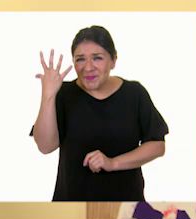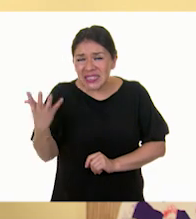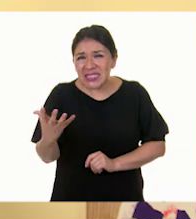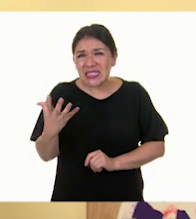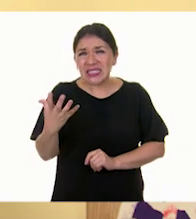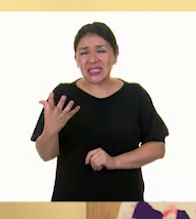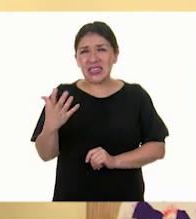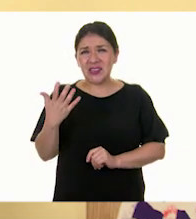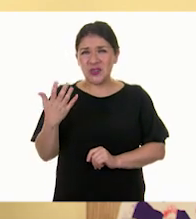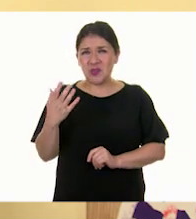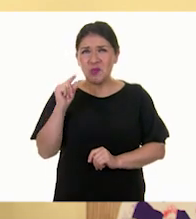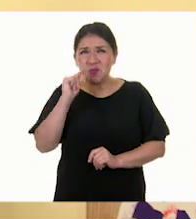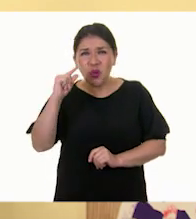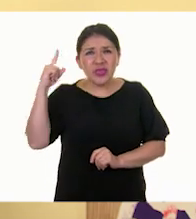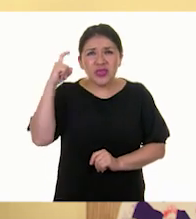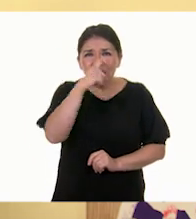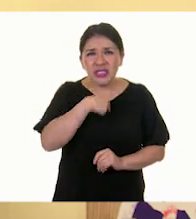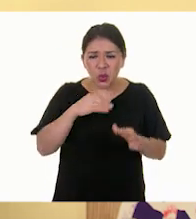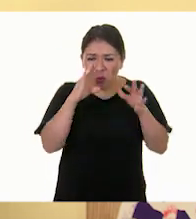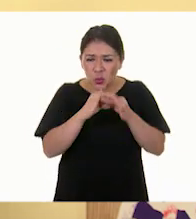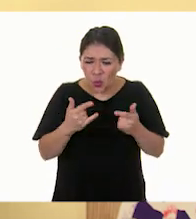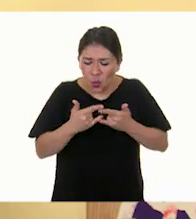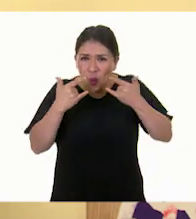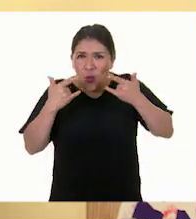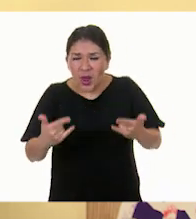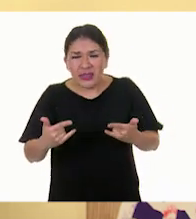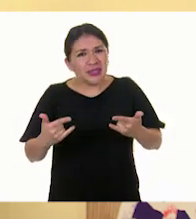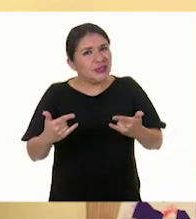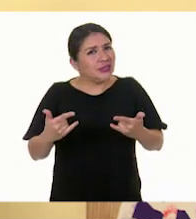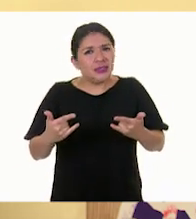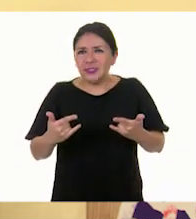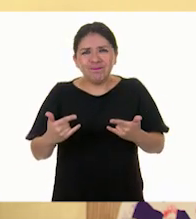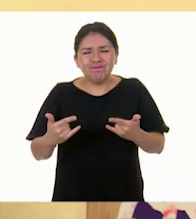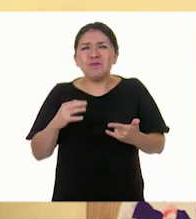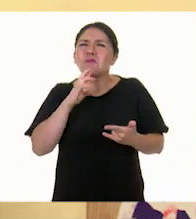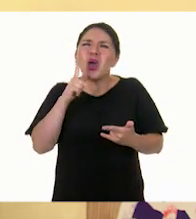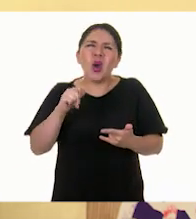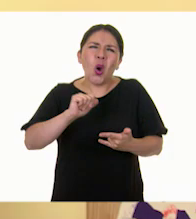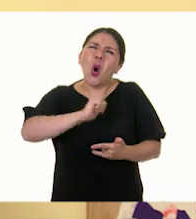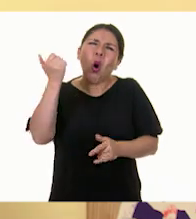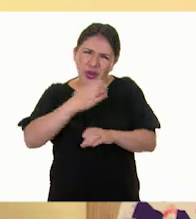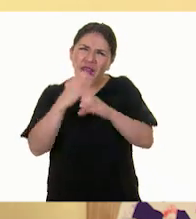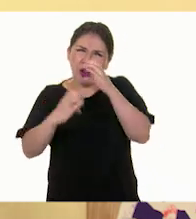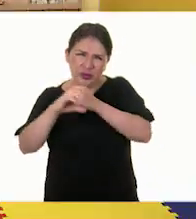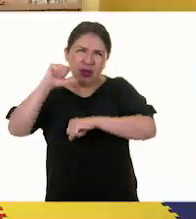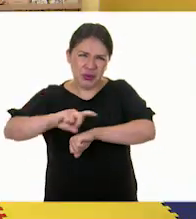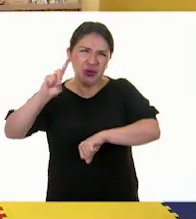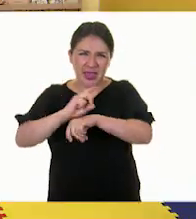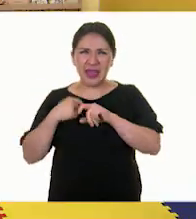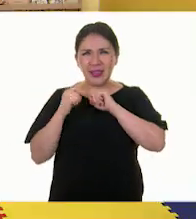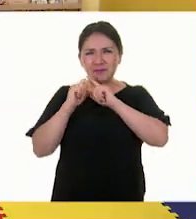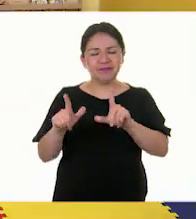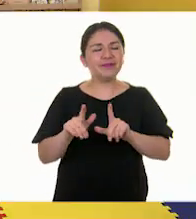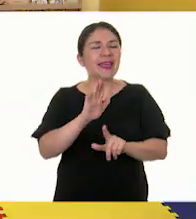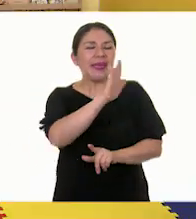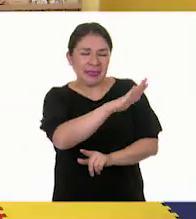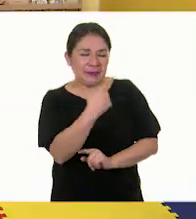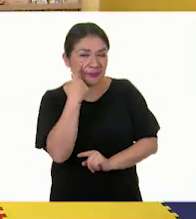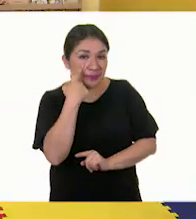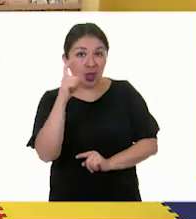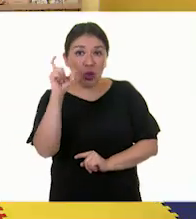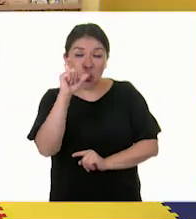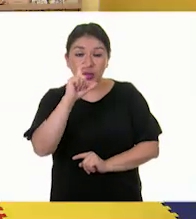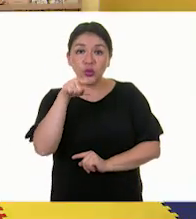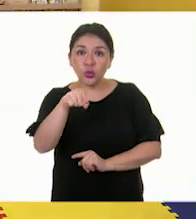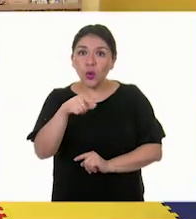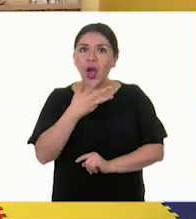Es algo difícil contar cuentos, ¿no crees? Mejor hacemos otra cosa para el programa. ¿Sabes, Adriana? Cuando